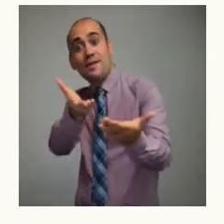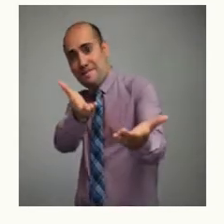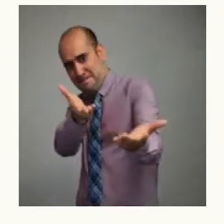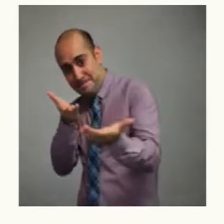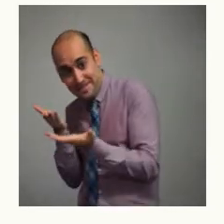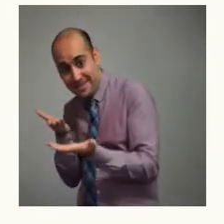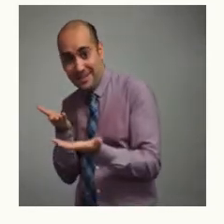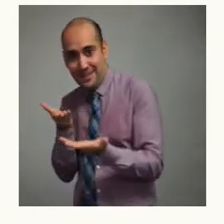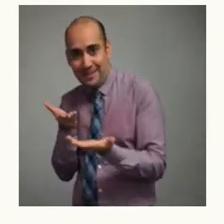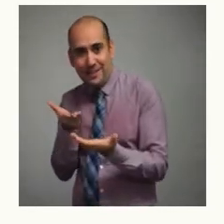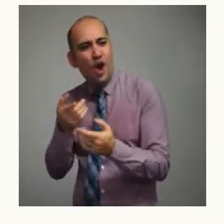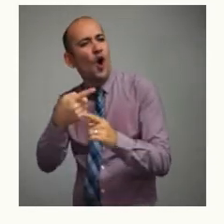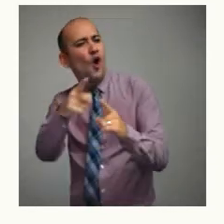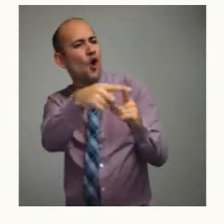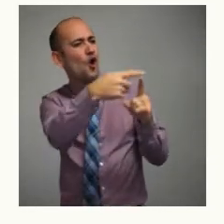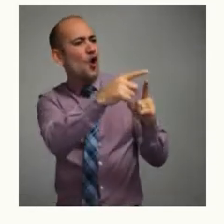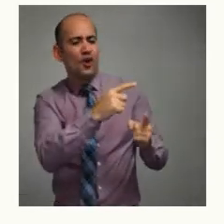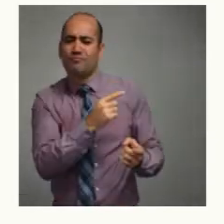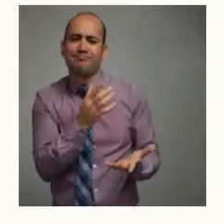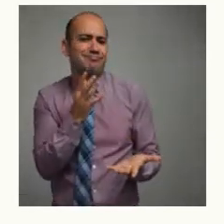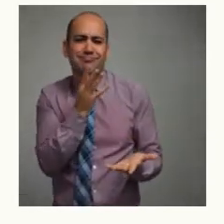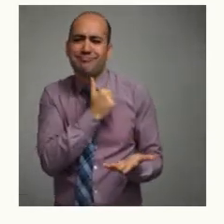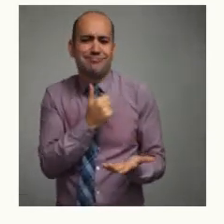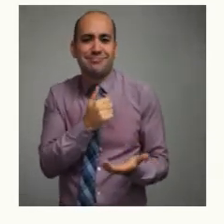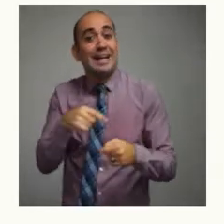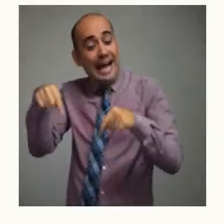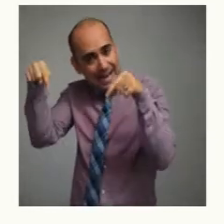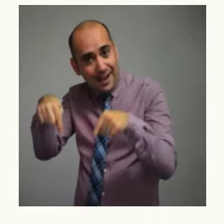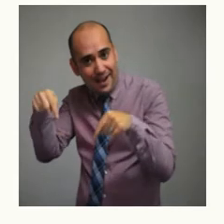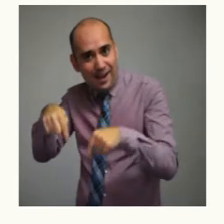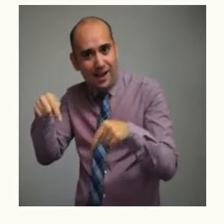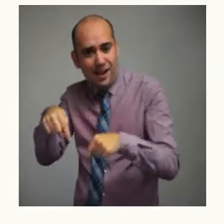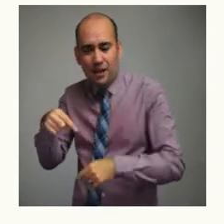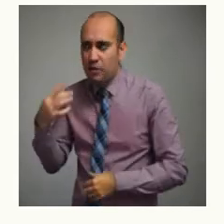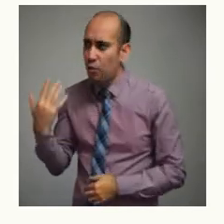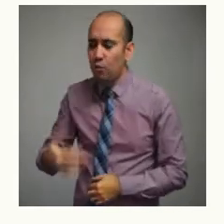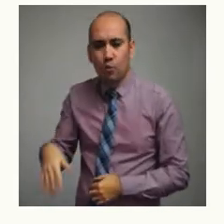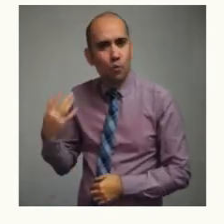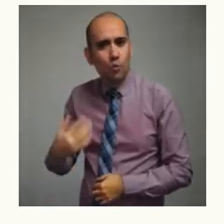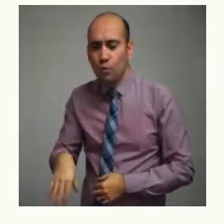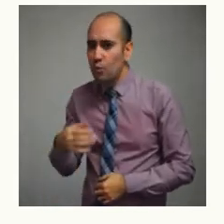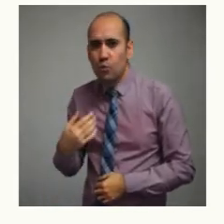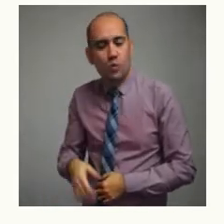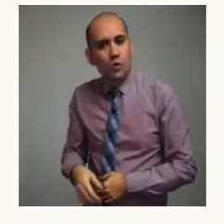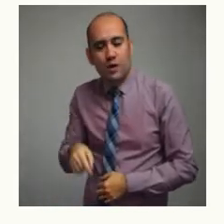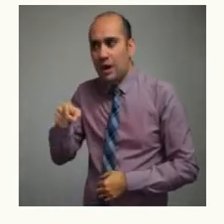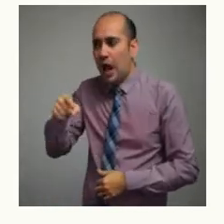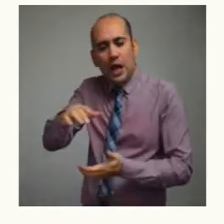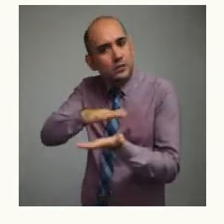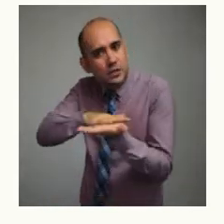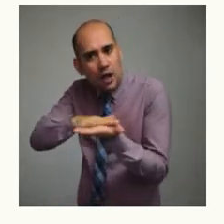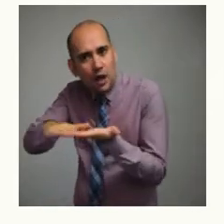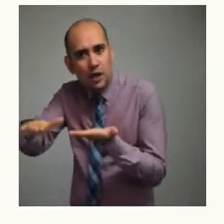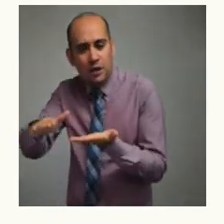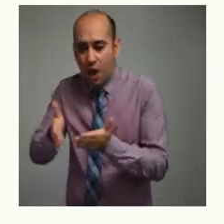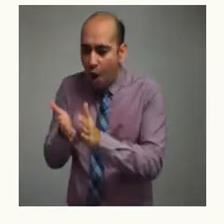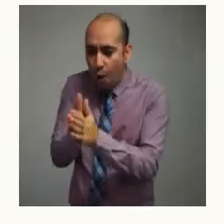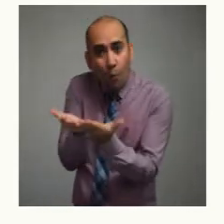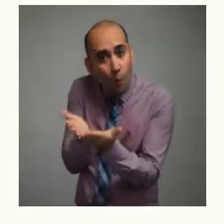dan en ninguna parte, en ningún lado. Acá vuelvo, insisto, vuelvo y recalco, todo gratis, le dan